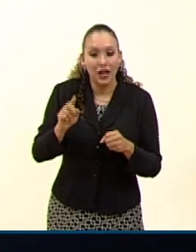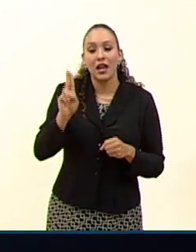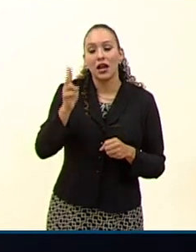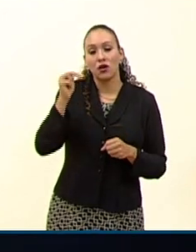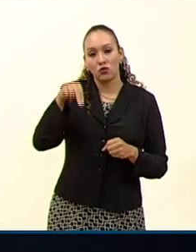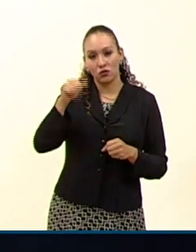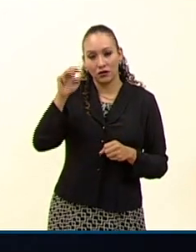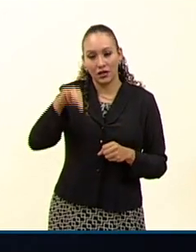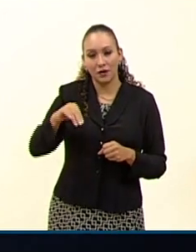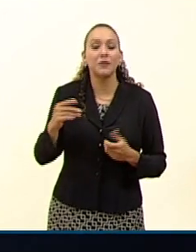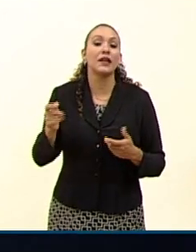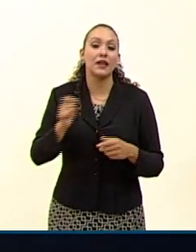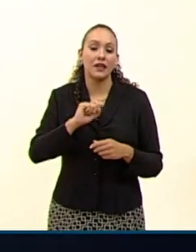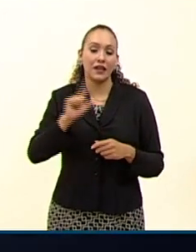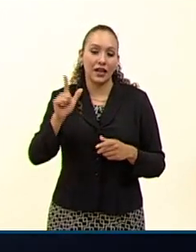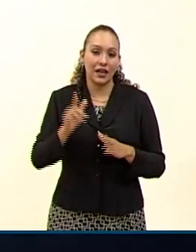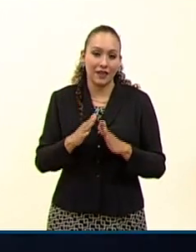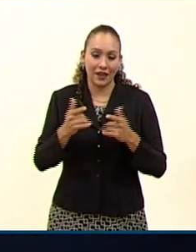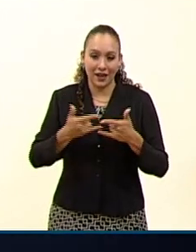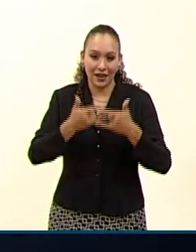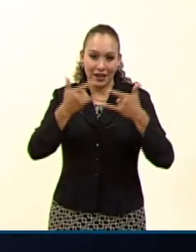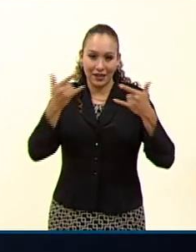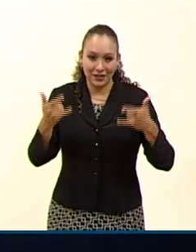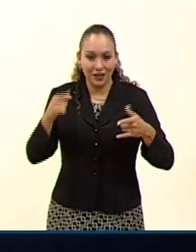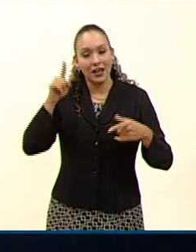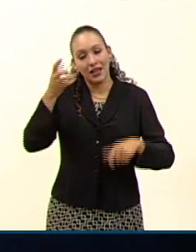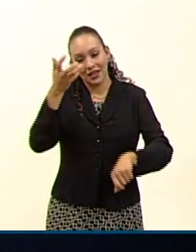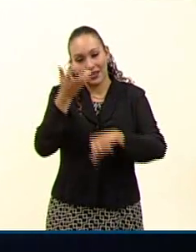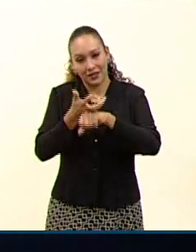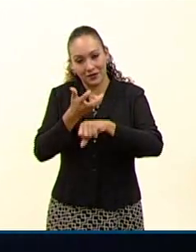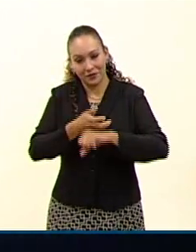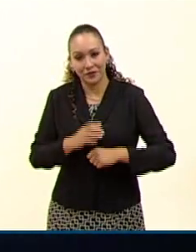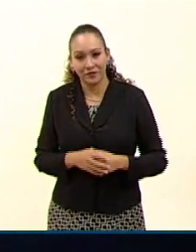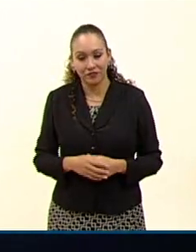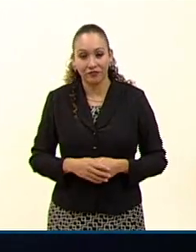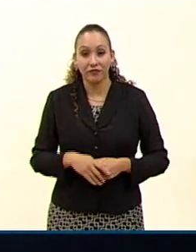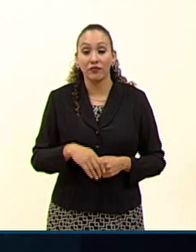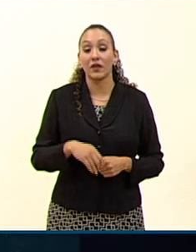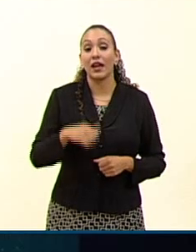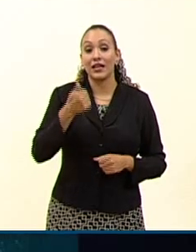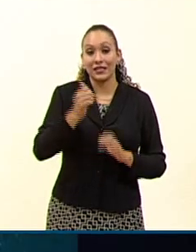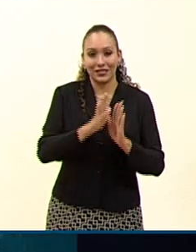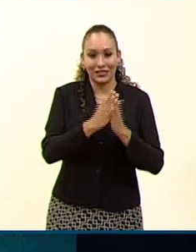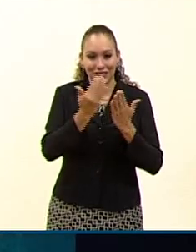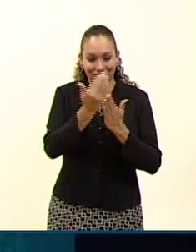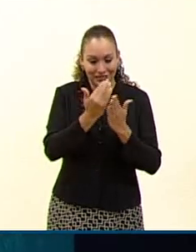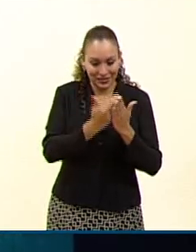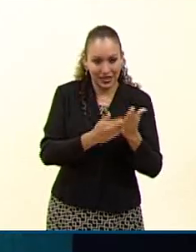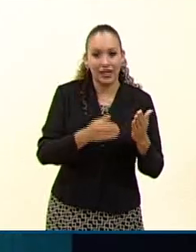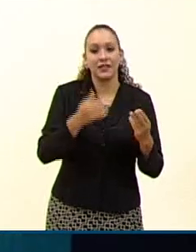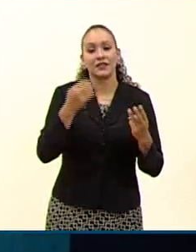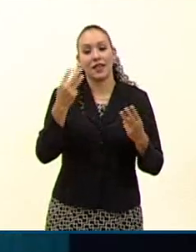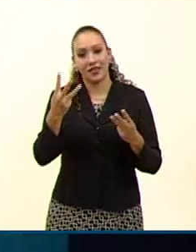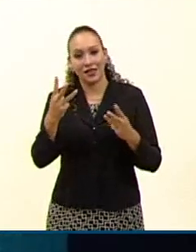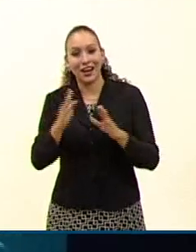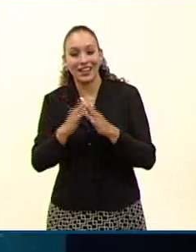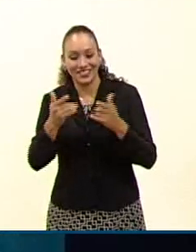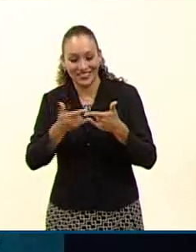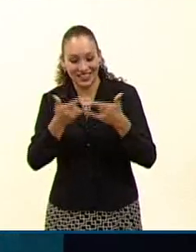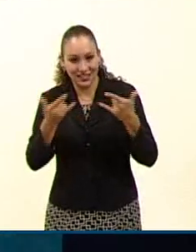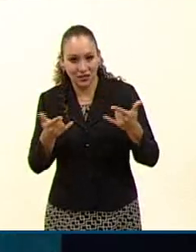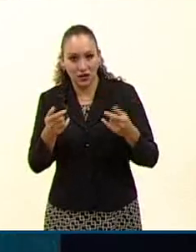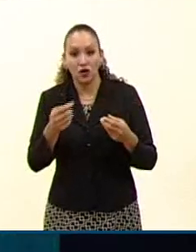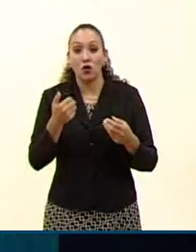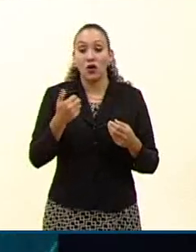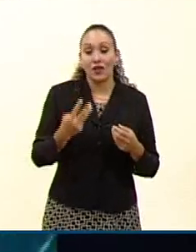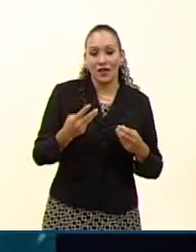en Historia de América Latina en la Universidad de Houston. 6 de sus novelas, 3 colecciones de cuentos, 5 colecciones de poesía